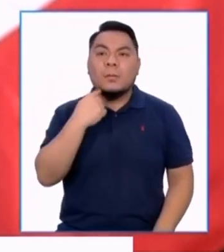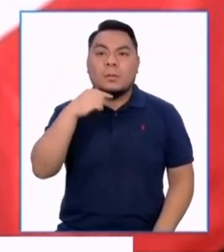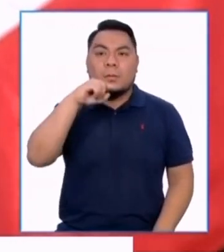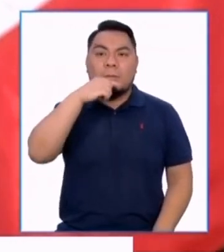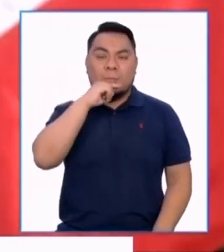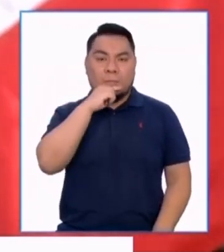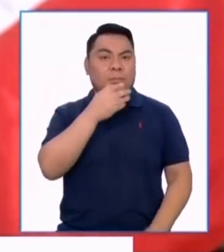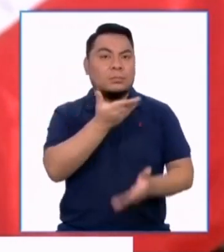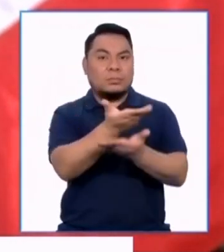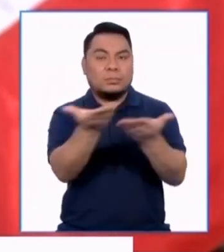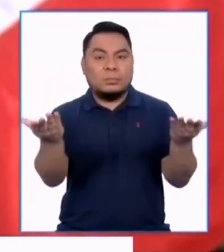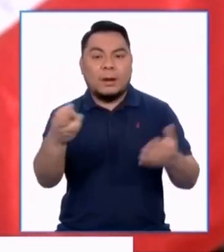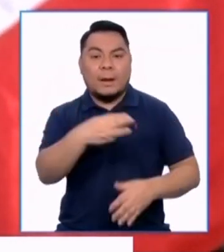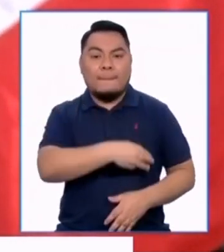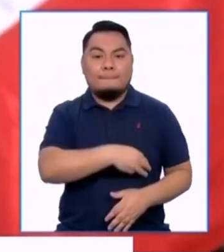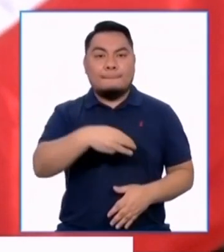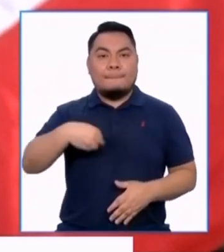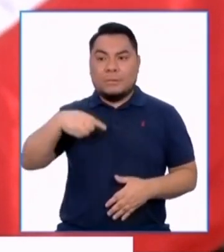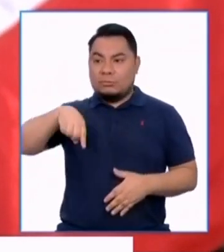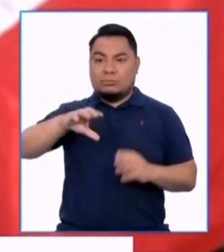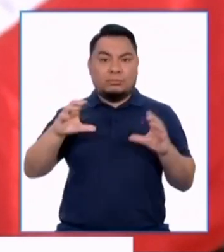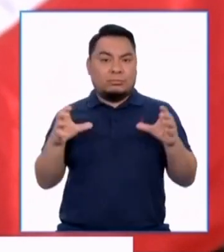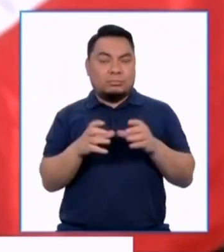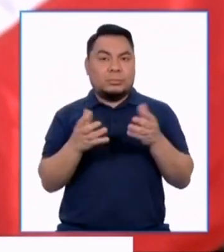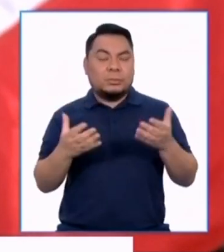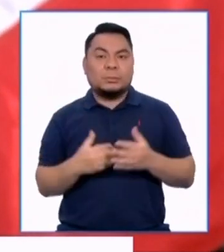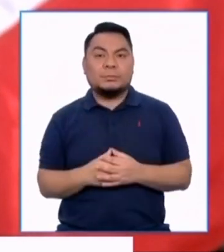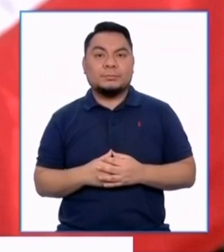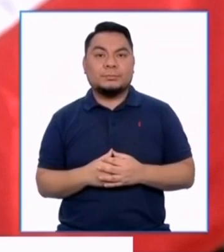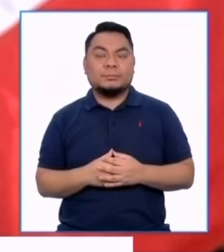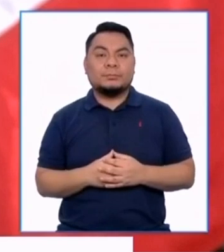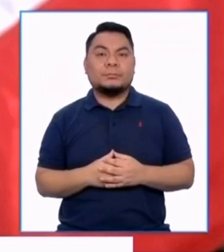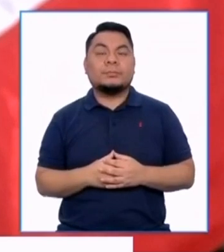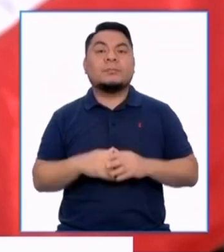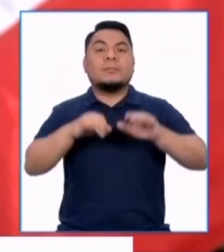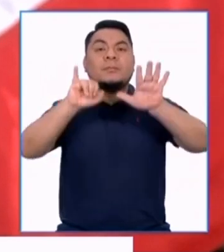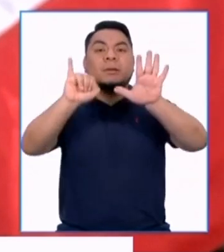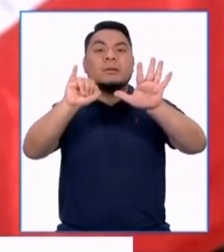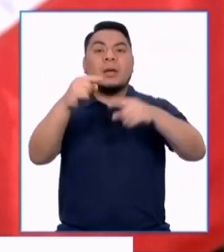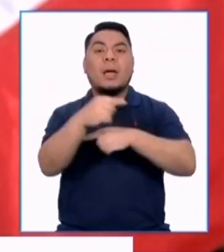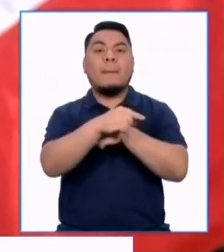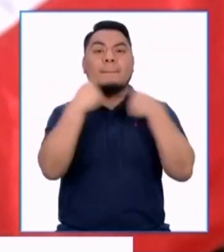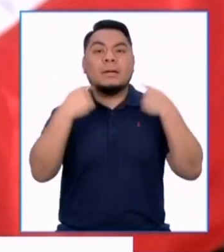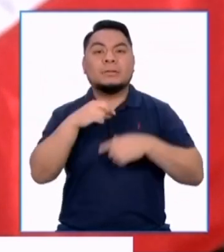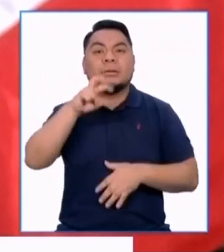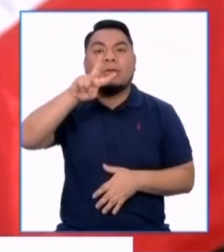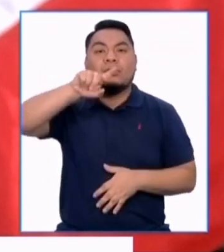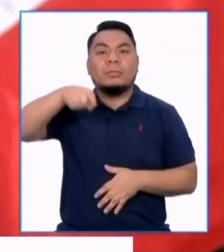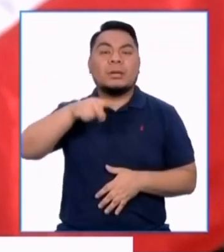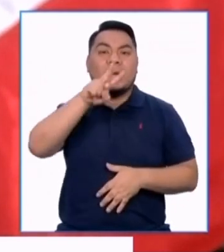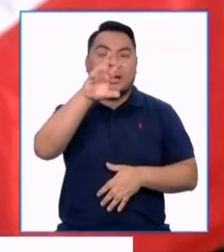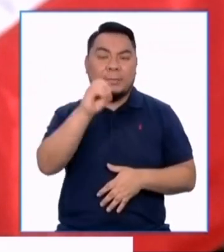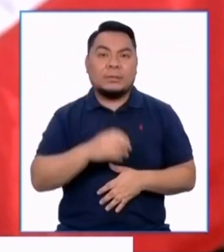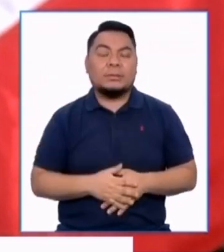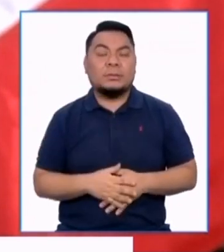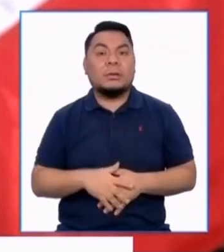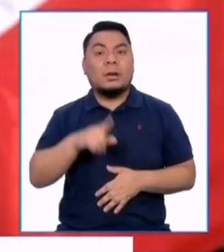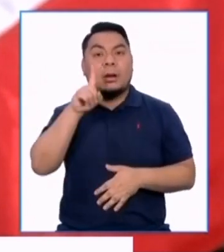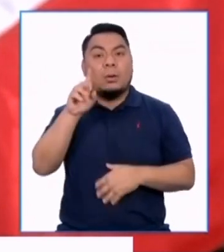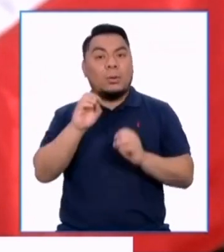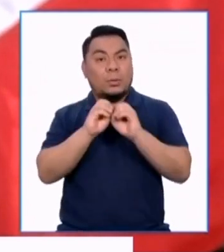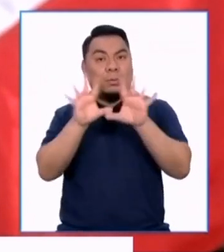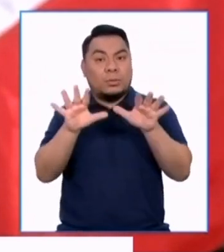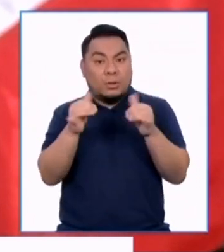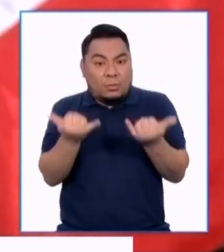el 6 de marzo del 2020 un día como hoy dimos a conocer el primer caso de